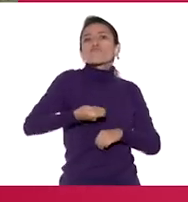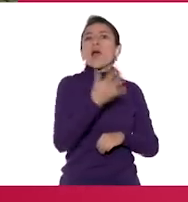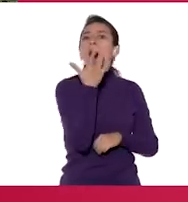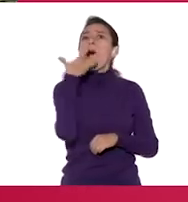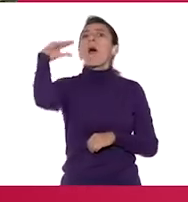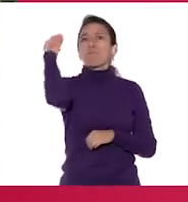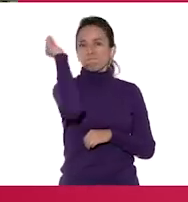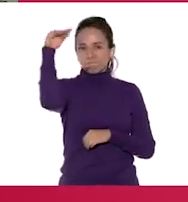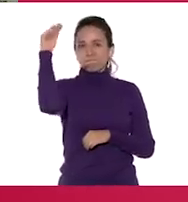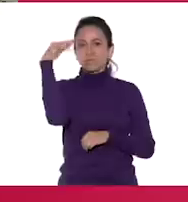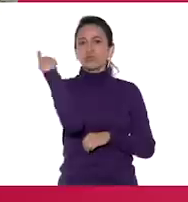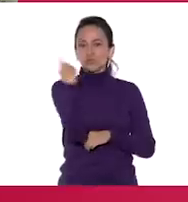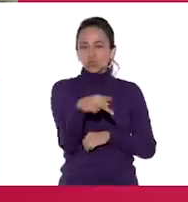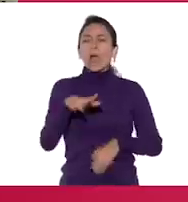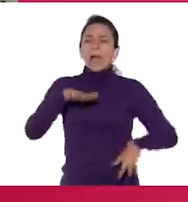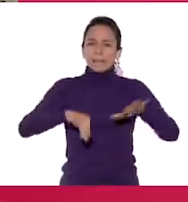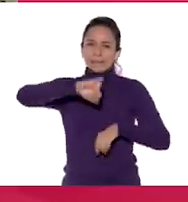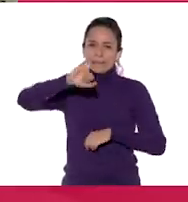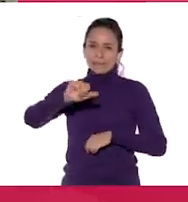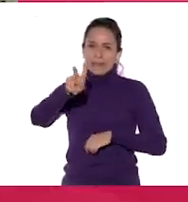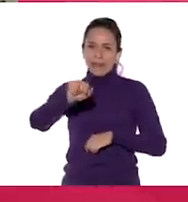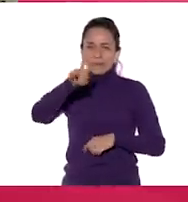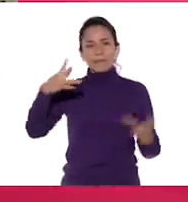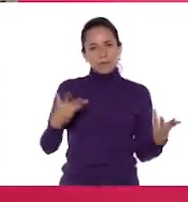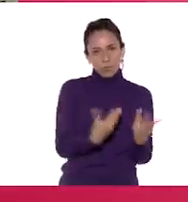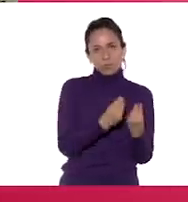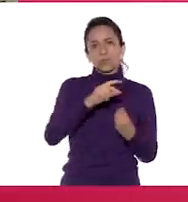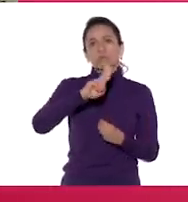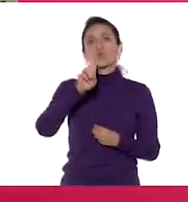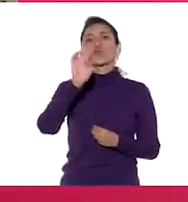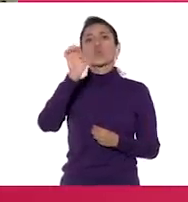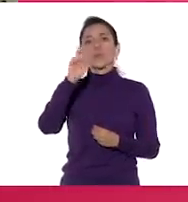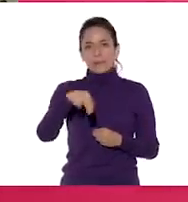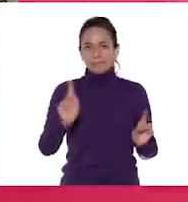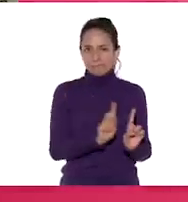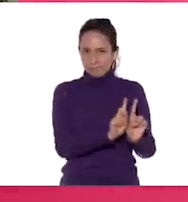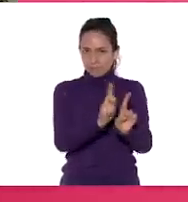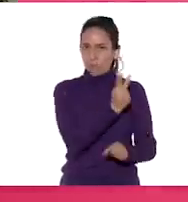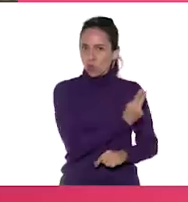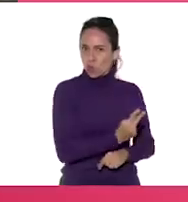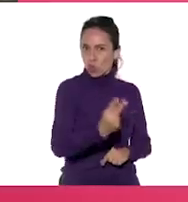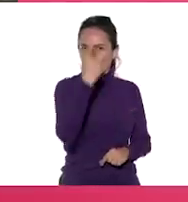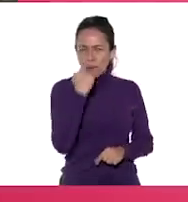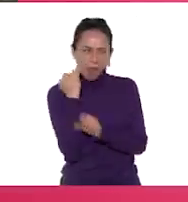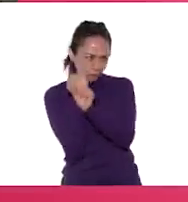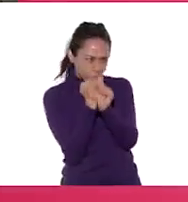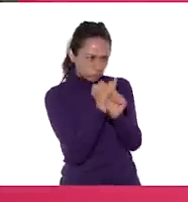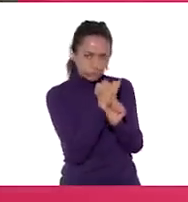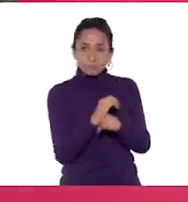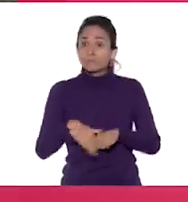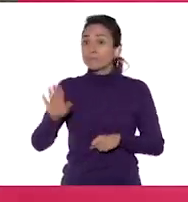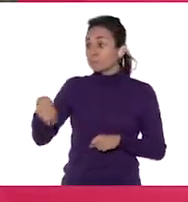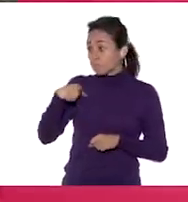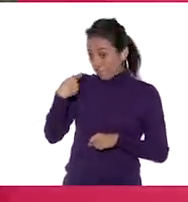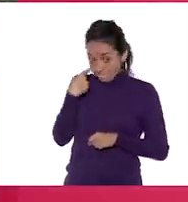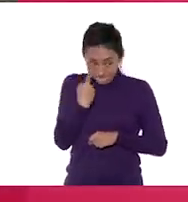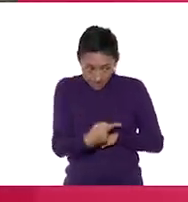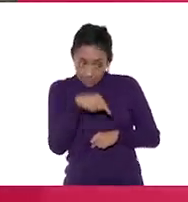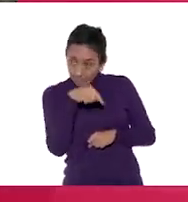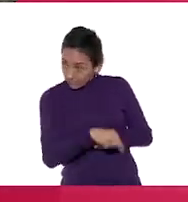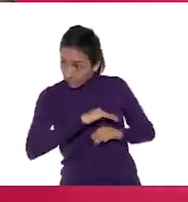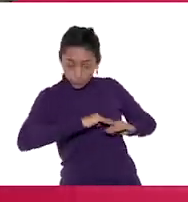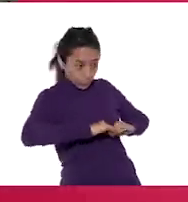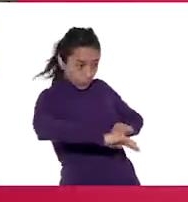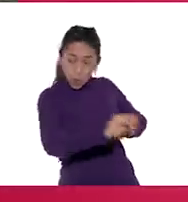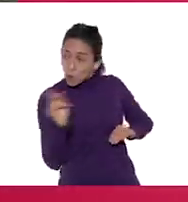A veces, Javier acompaña a Rubén en sus investigaciones. Quiero que te fijes en toda esta superficie que ves aquí y